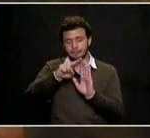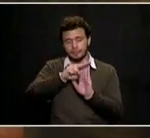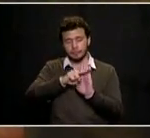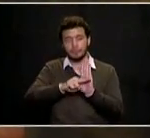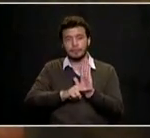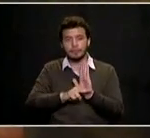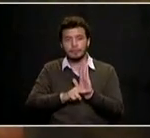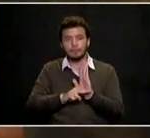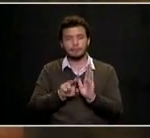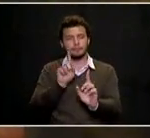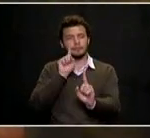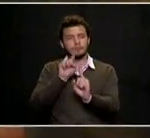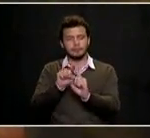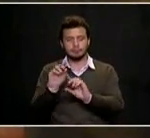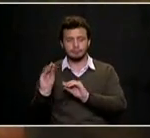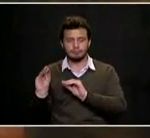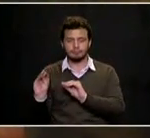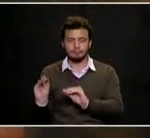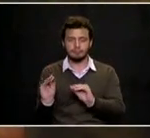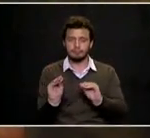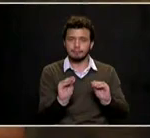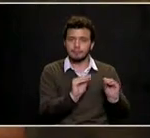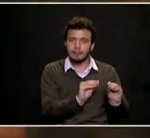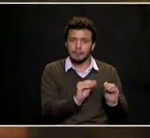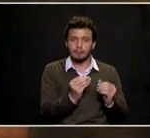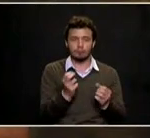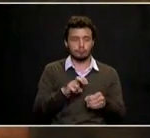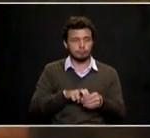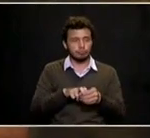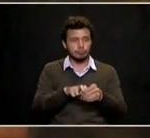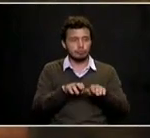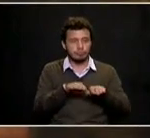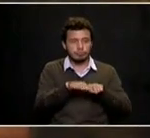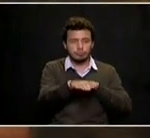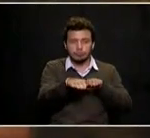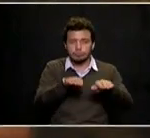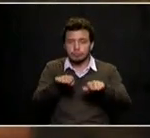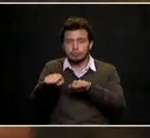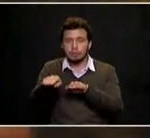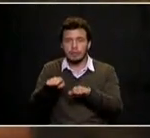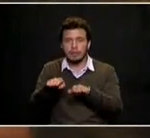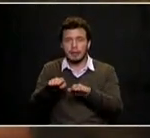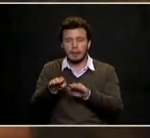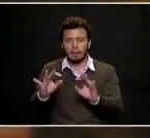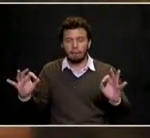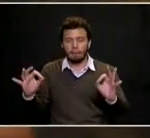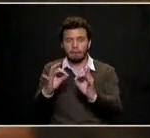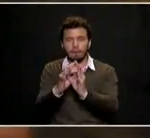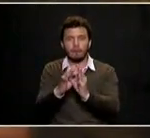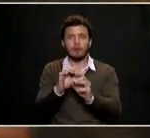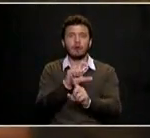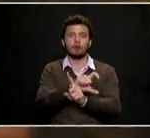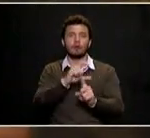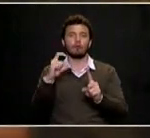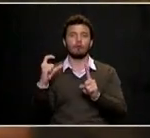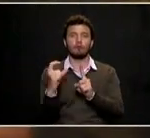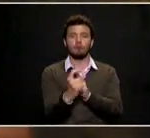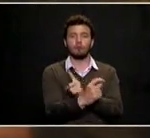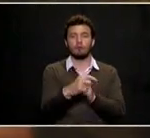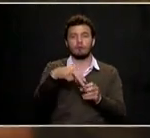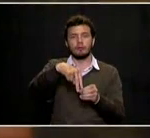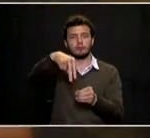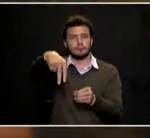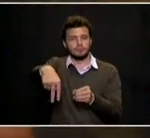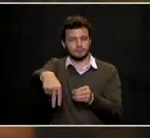con énfasis en cultura ciudadana si nosotros promovemos campañas desde la secretaría de